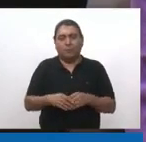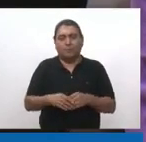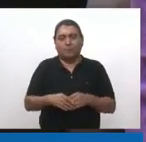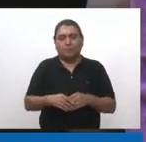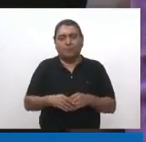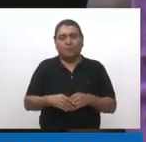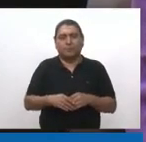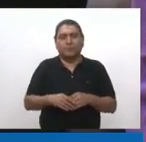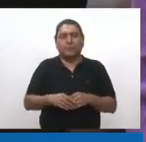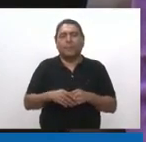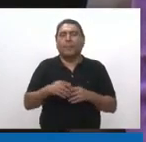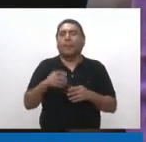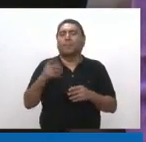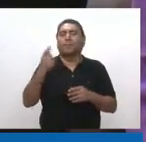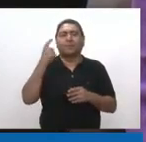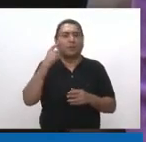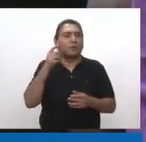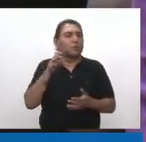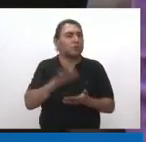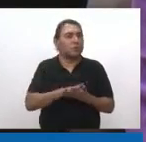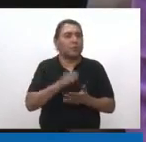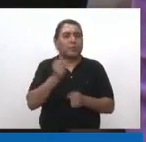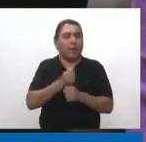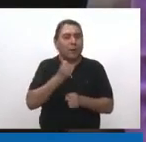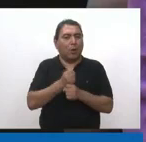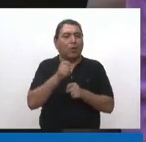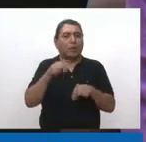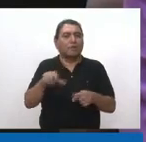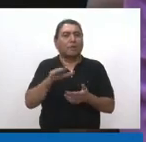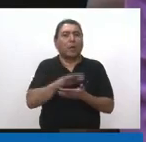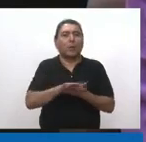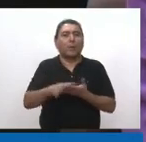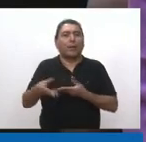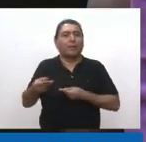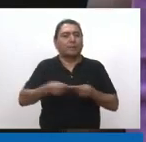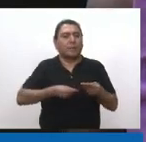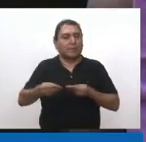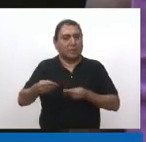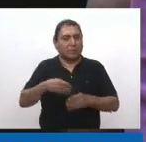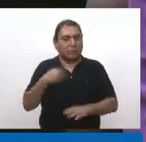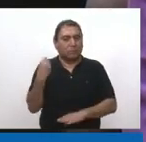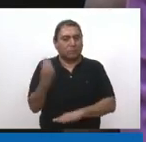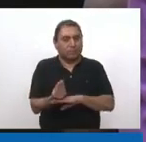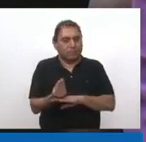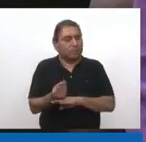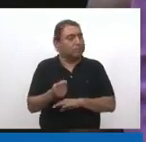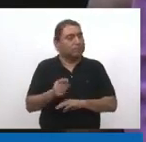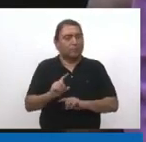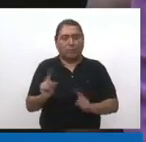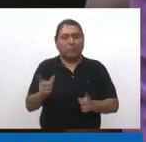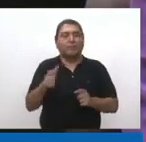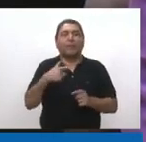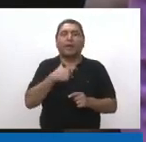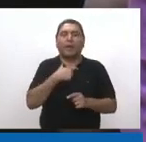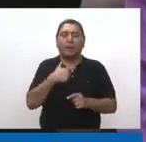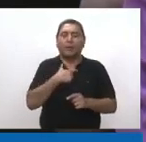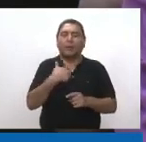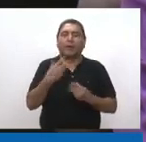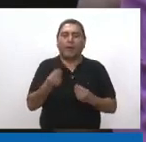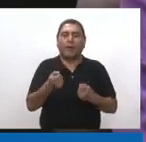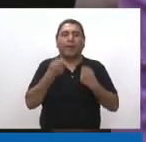el desempeño, la gestión de esta nueva administración, sino que en realidad estamos tratando de dar un poco de